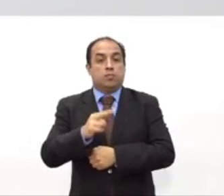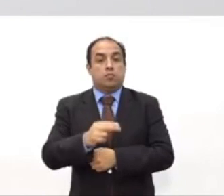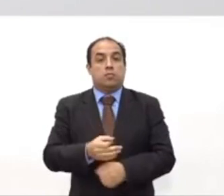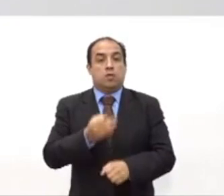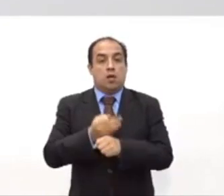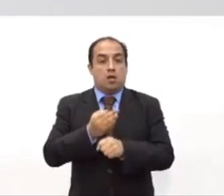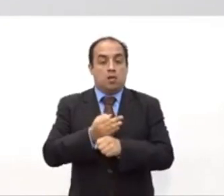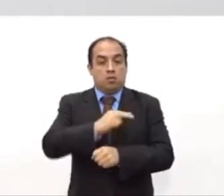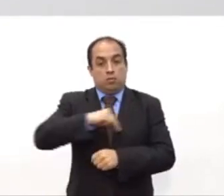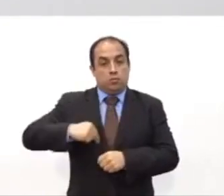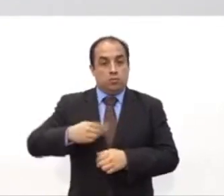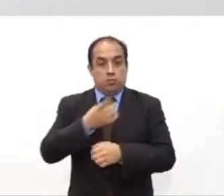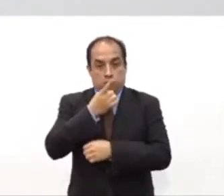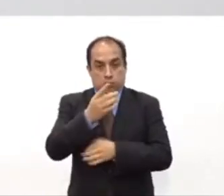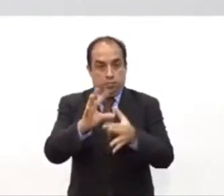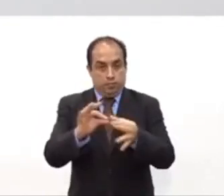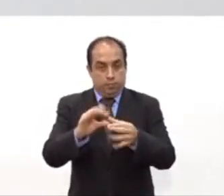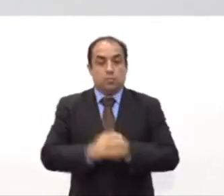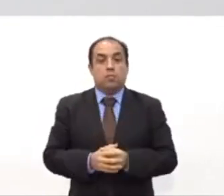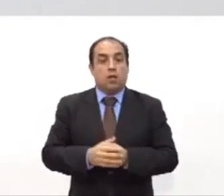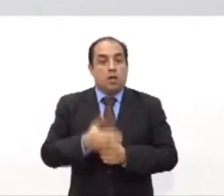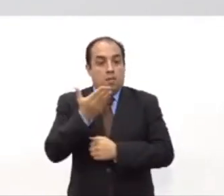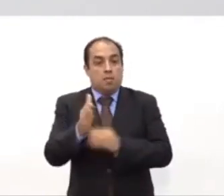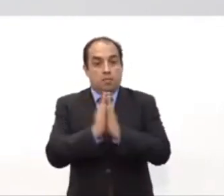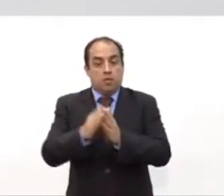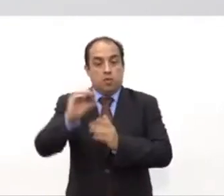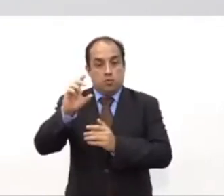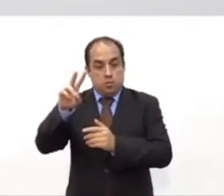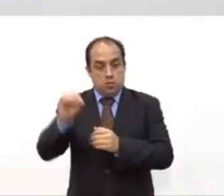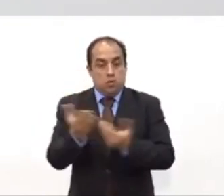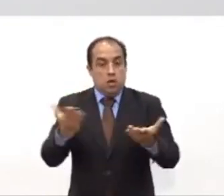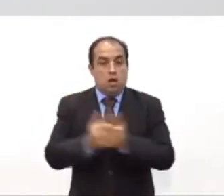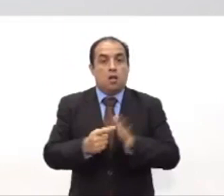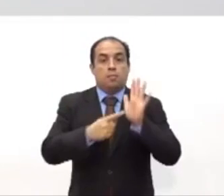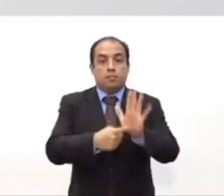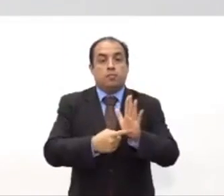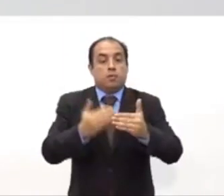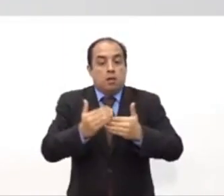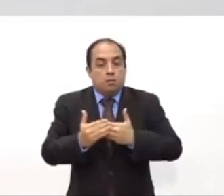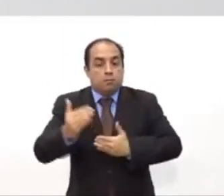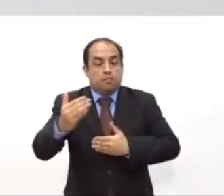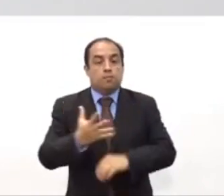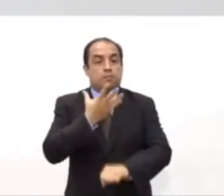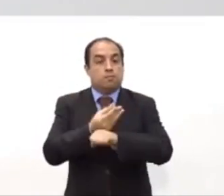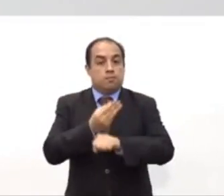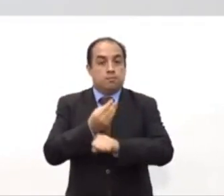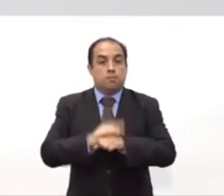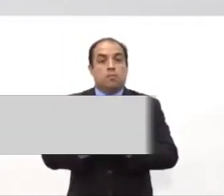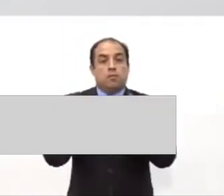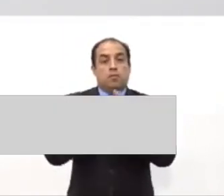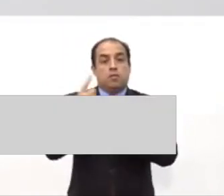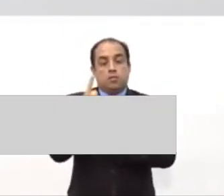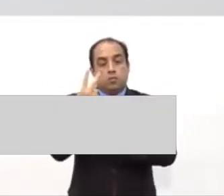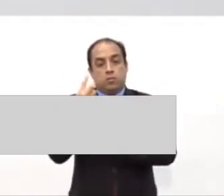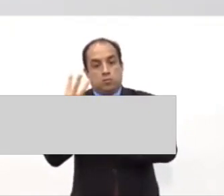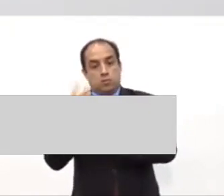rea brillan con normalidad luego de llevar a cabo una serie de pruebas para verificar que su circulación total se realizará sin algún incidente los